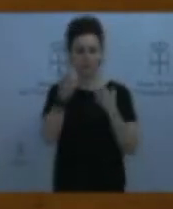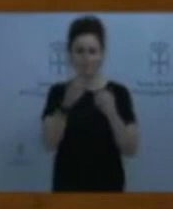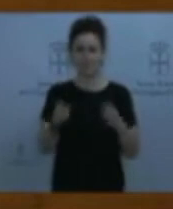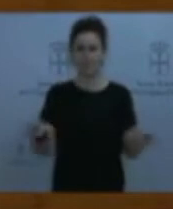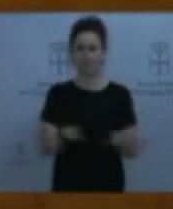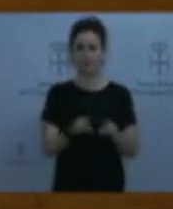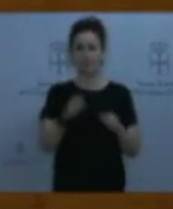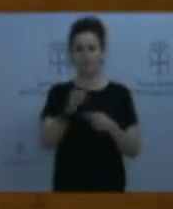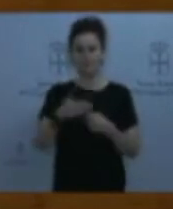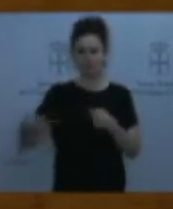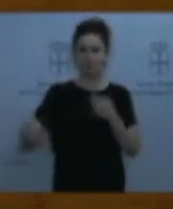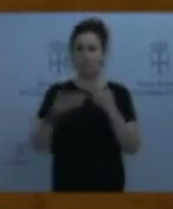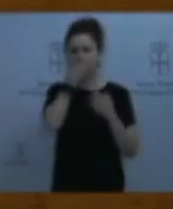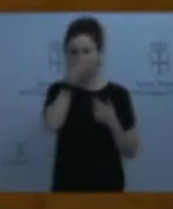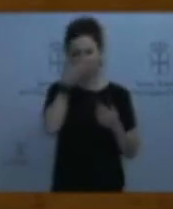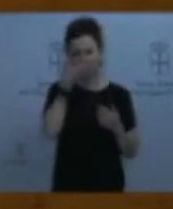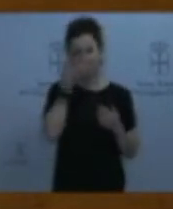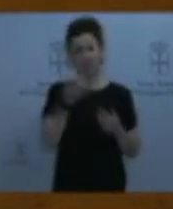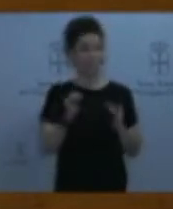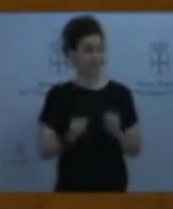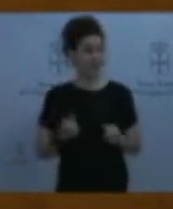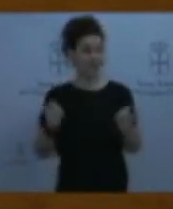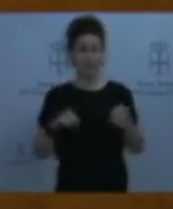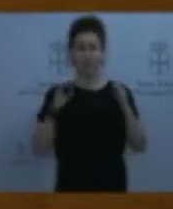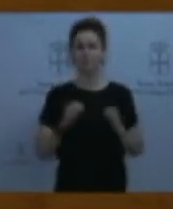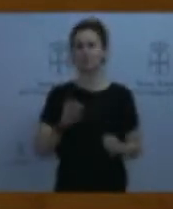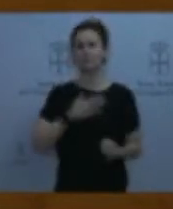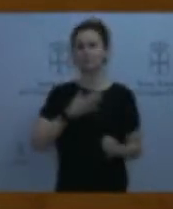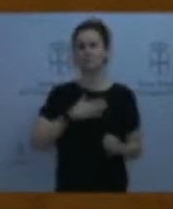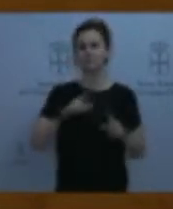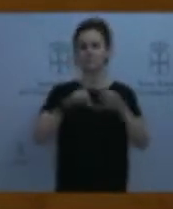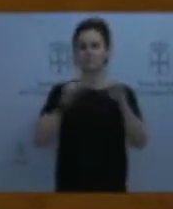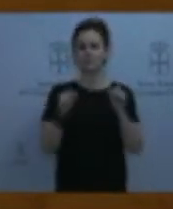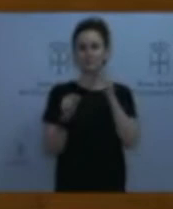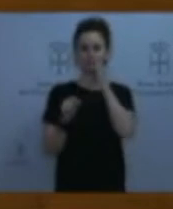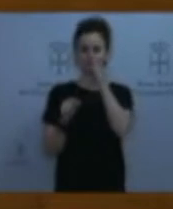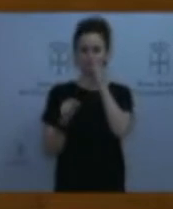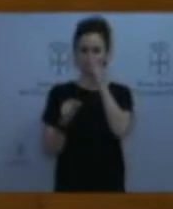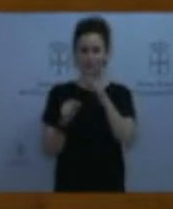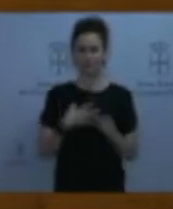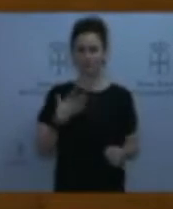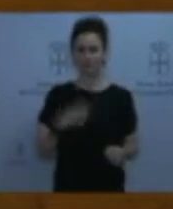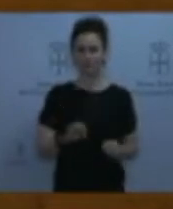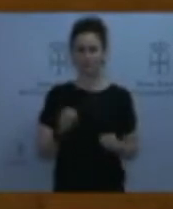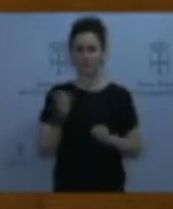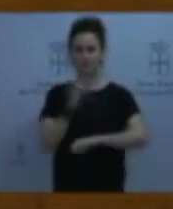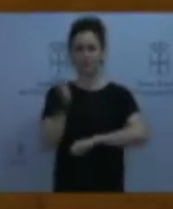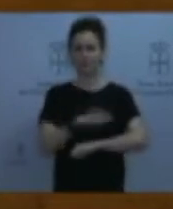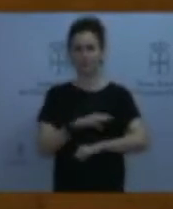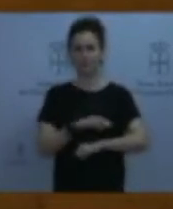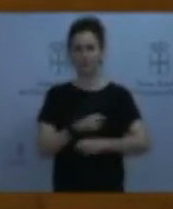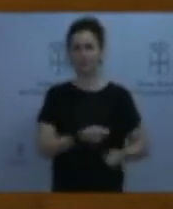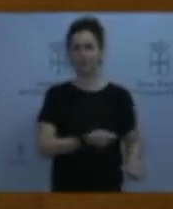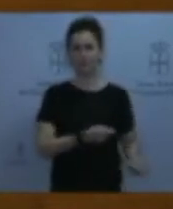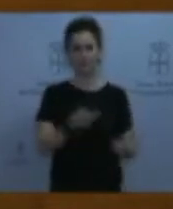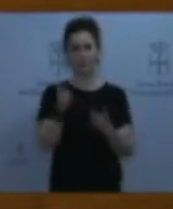la colección. Con lo cual tenemos una colección de arte, de patrimonio de Asturias, dividida en dos, con la posibilidad de que una parte de esos fondos sean expoliados fuera